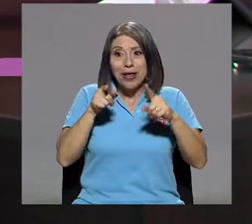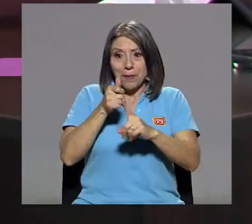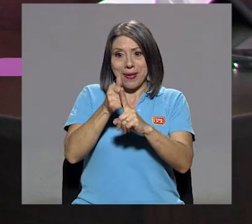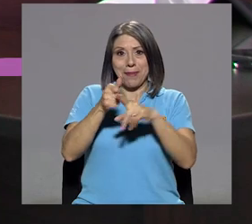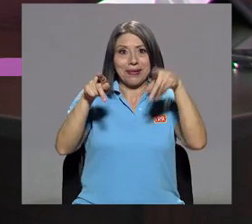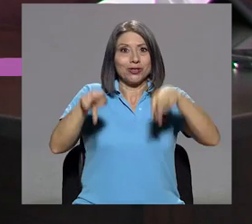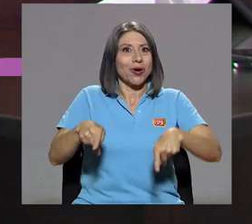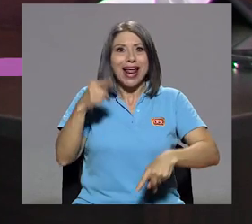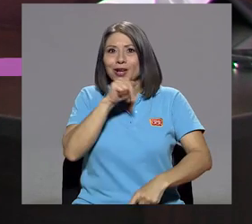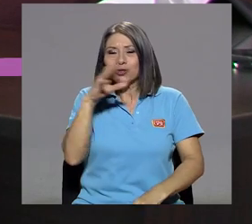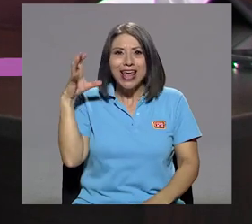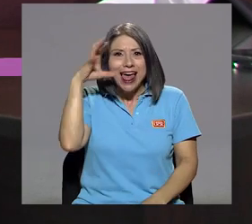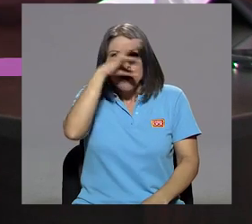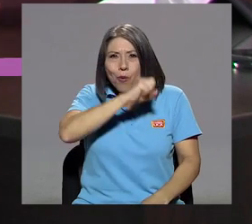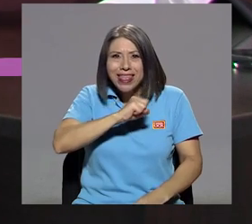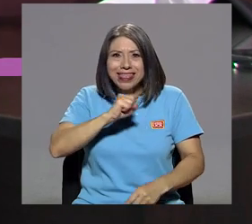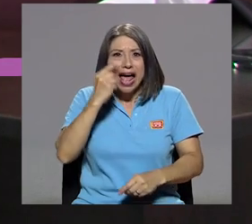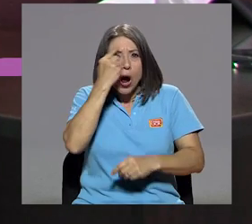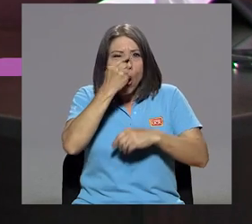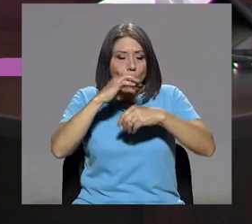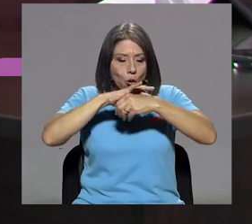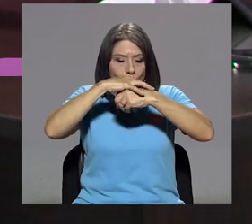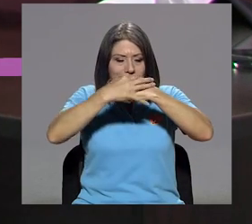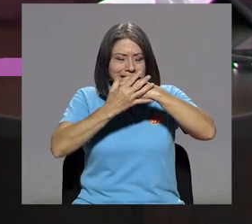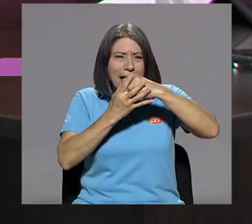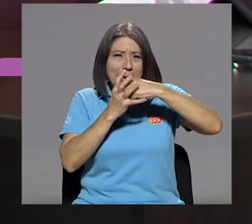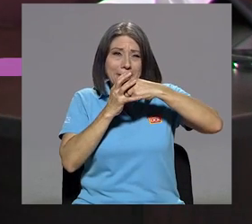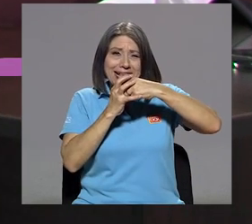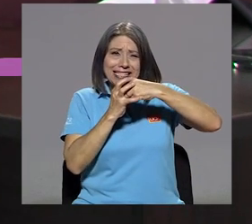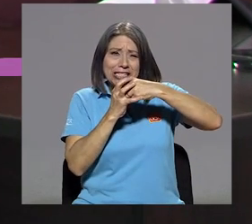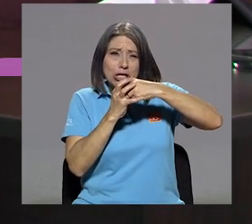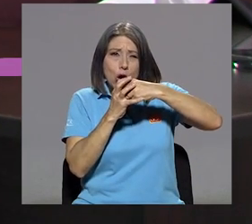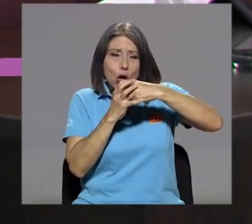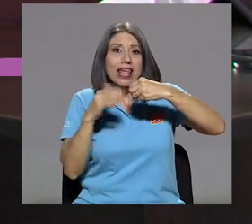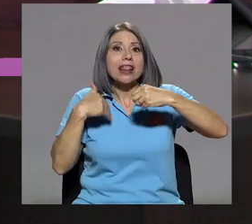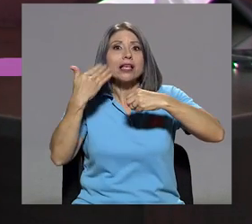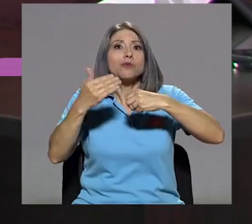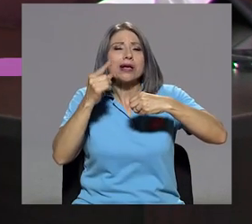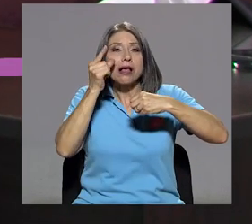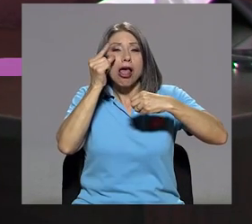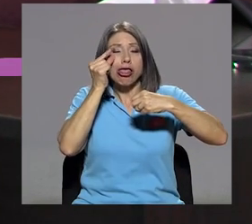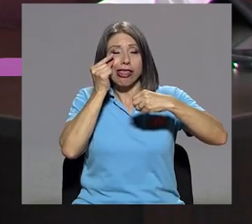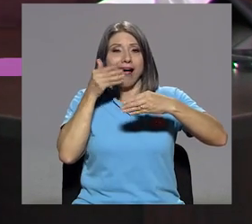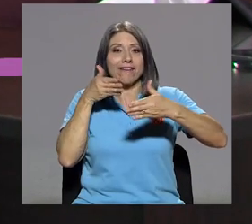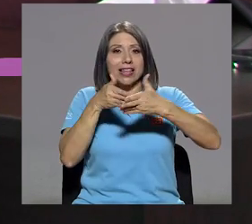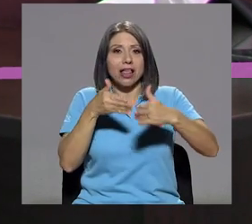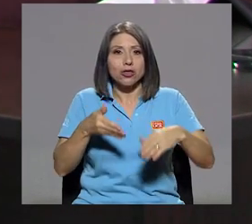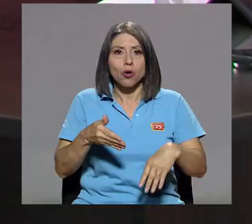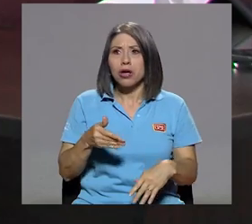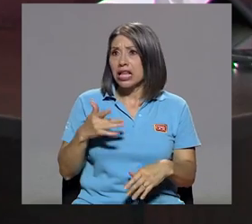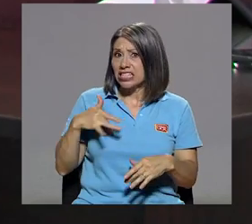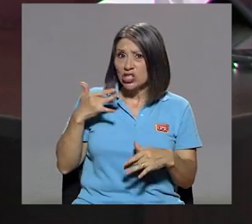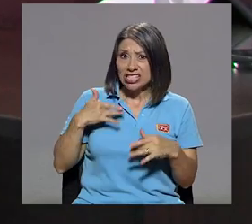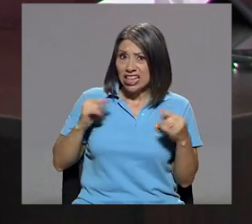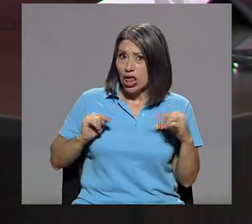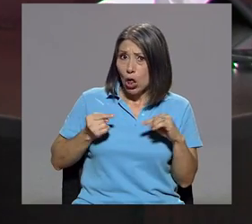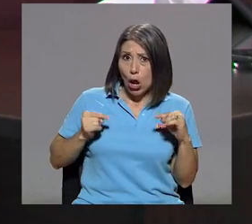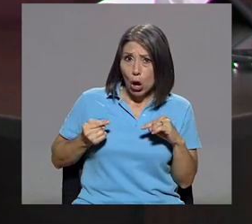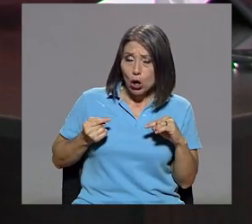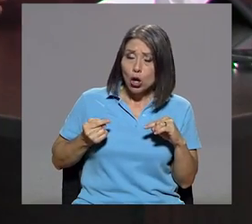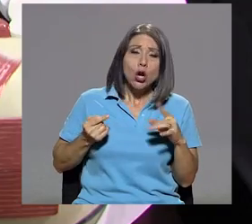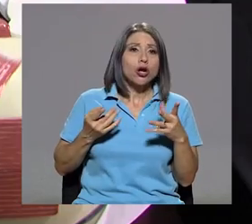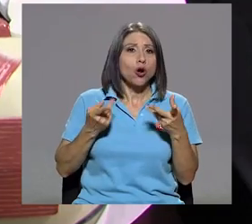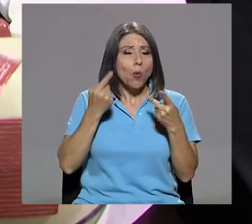y él no se está dando cuenta que esa presión está elevada y que lentamente le va a estar afectando su nervio óptico. No se siente